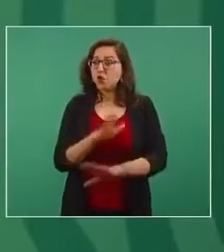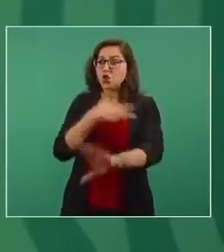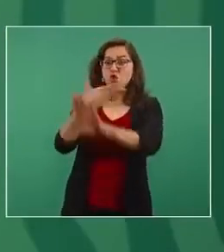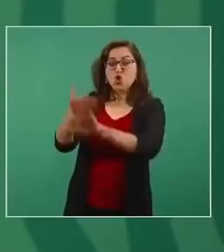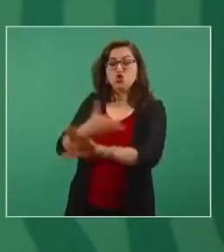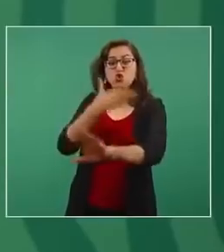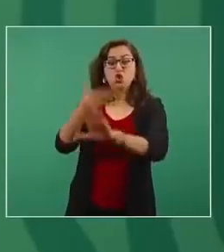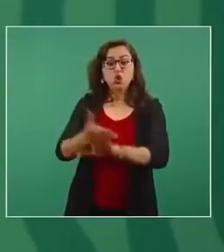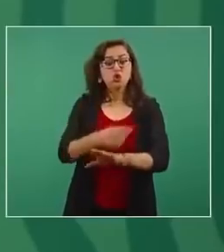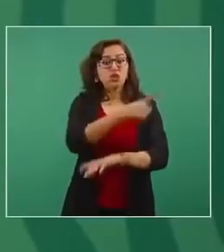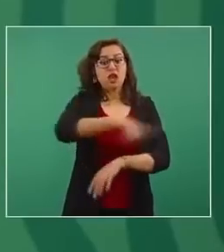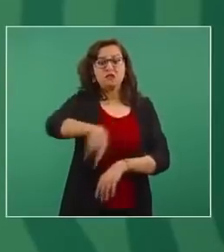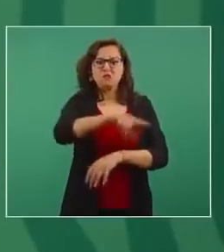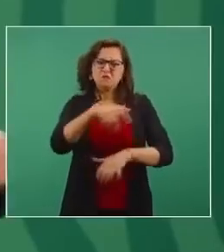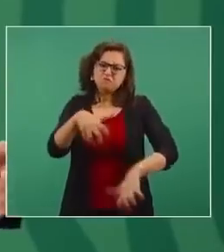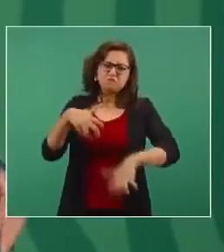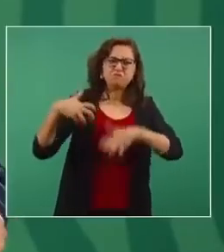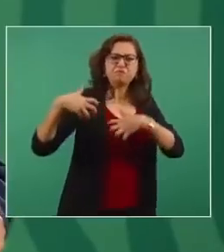a manifestarse?